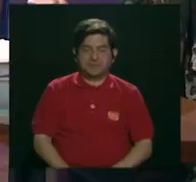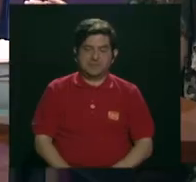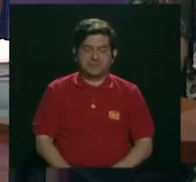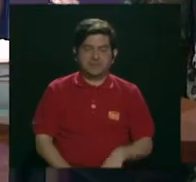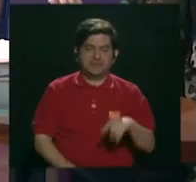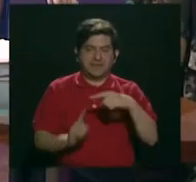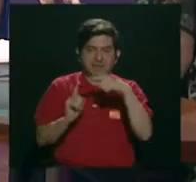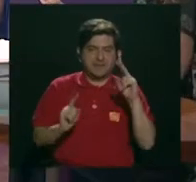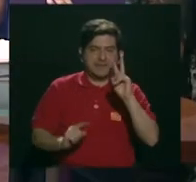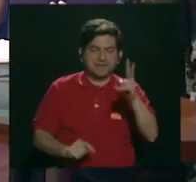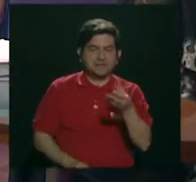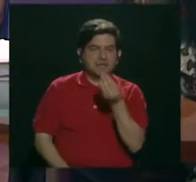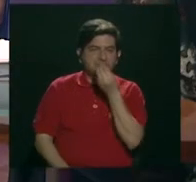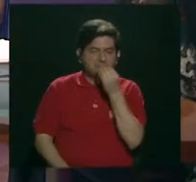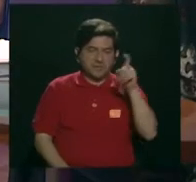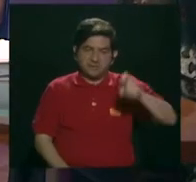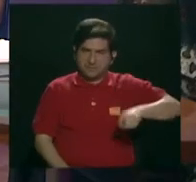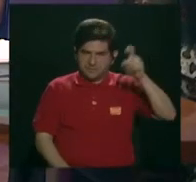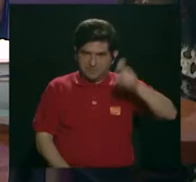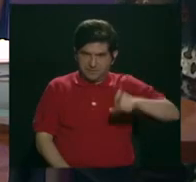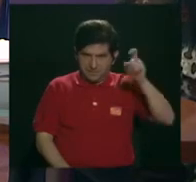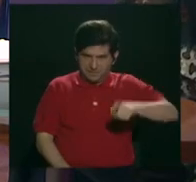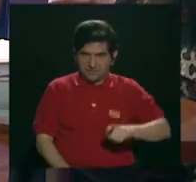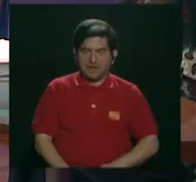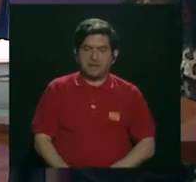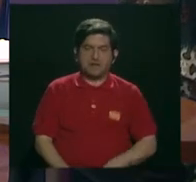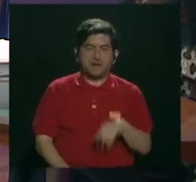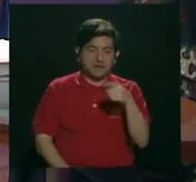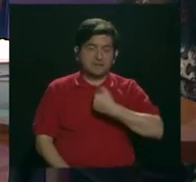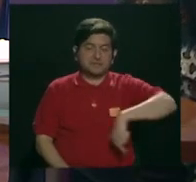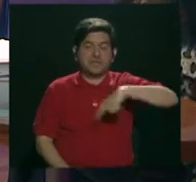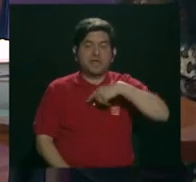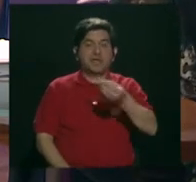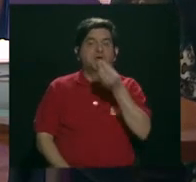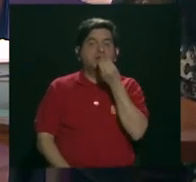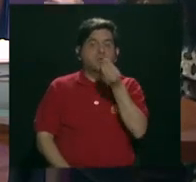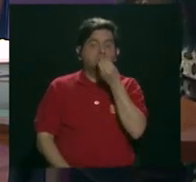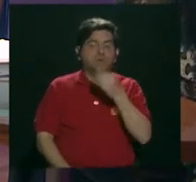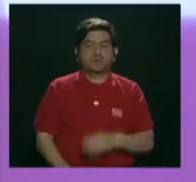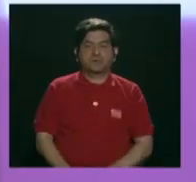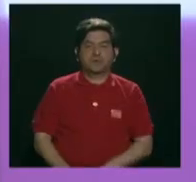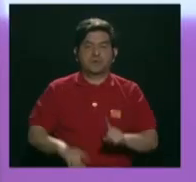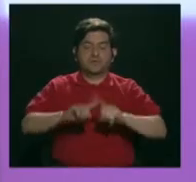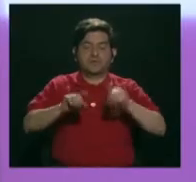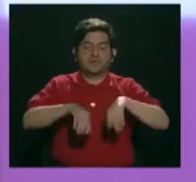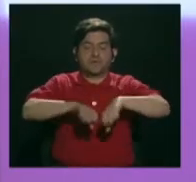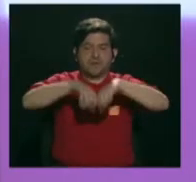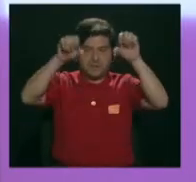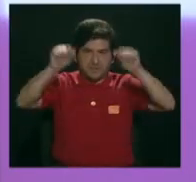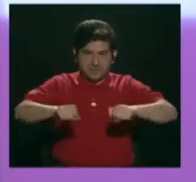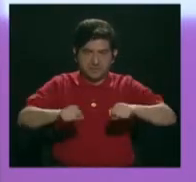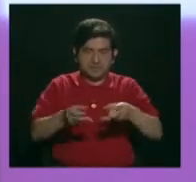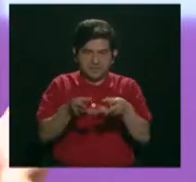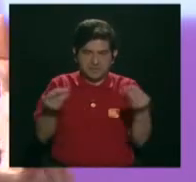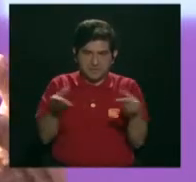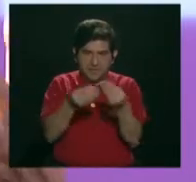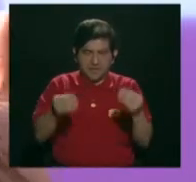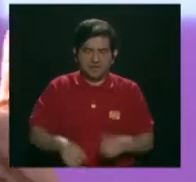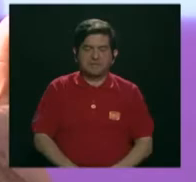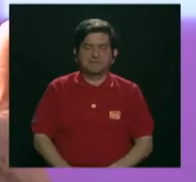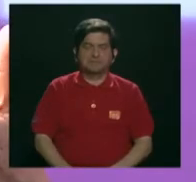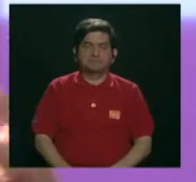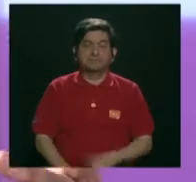dos alimentos esenciales en nuestra dieta y en los sistemas productivos en el campo también. Y